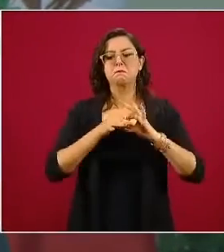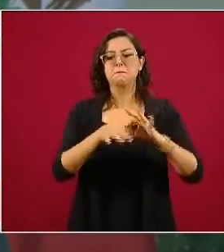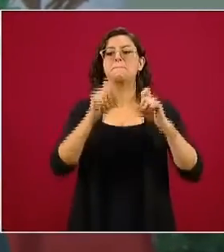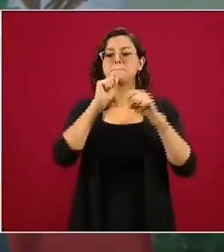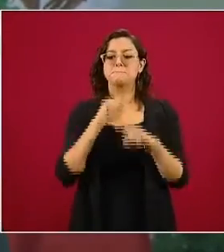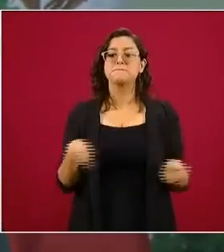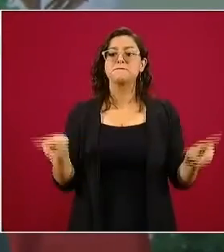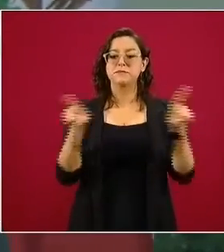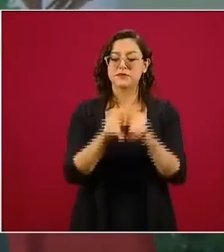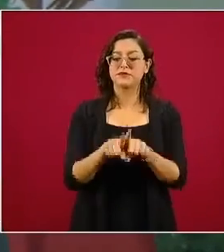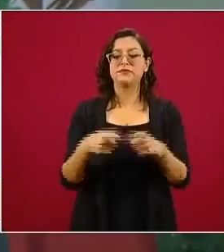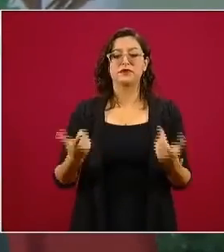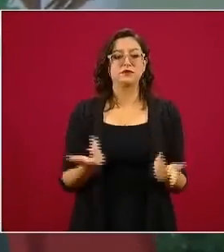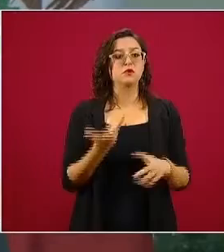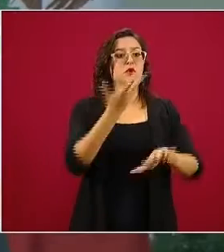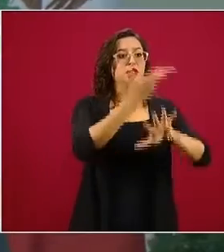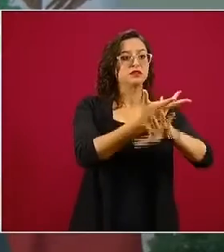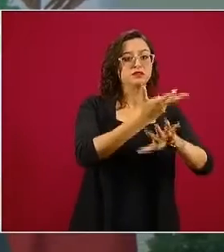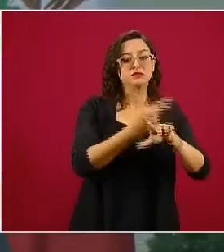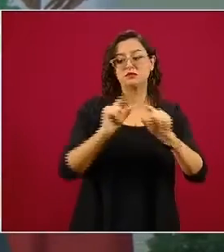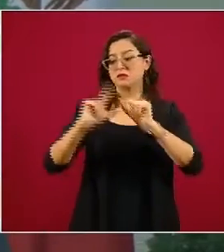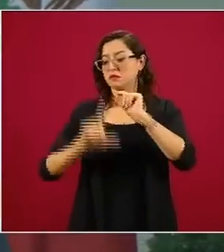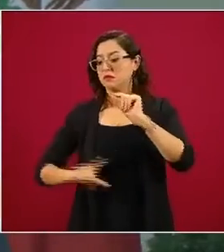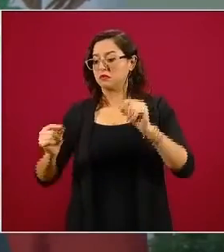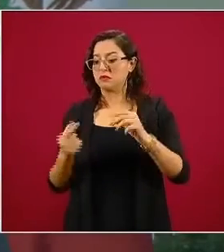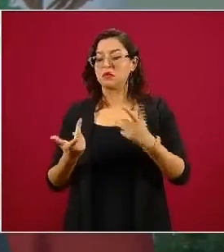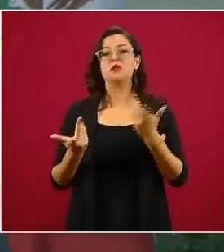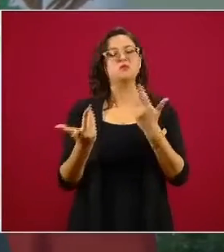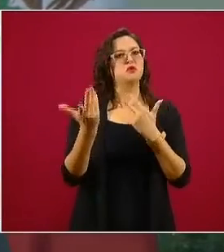de los Estados Unidos y de México no tiene límites.